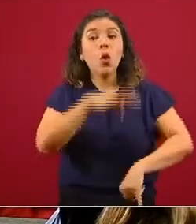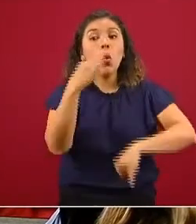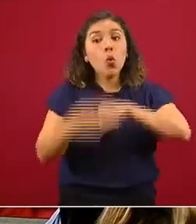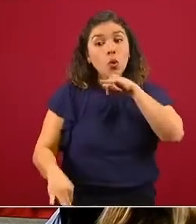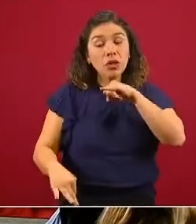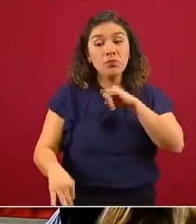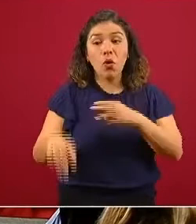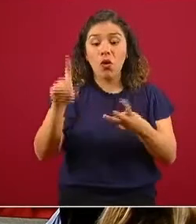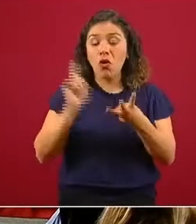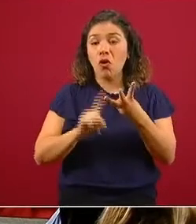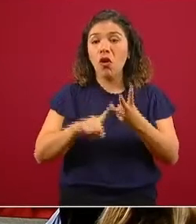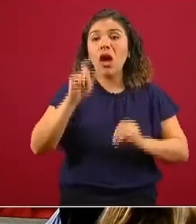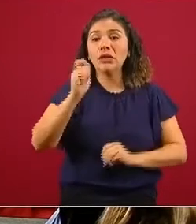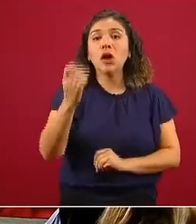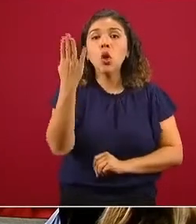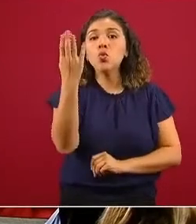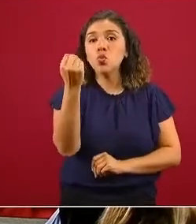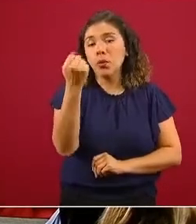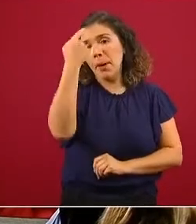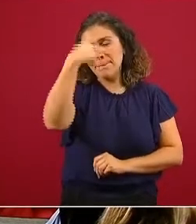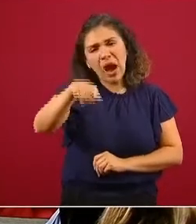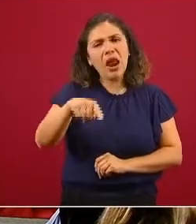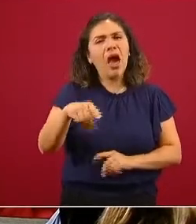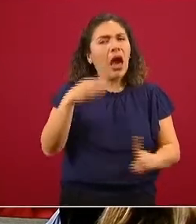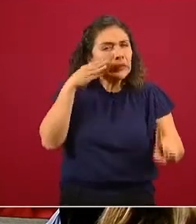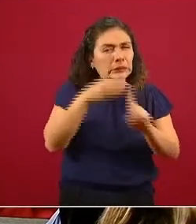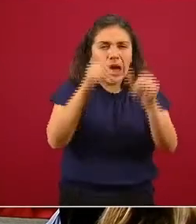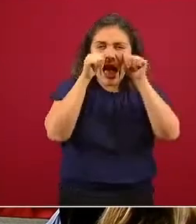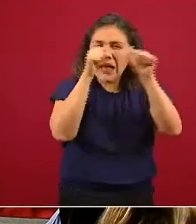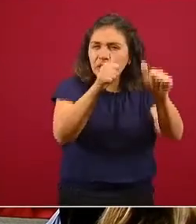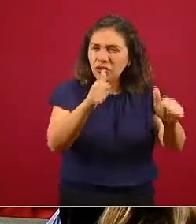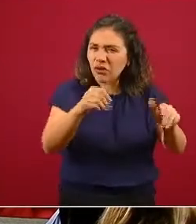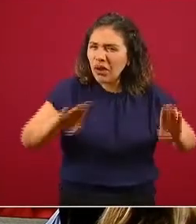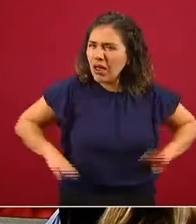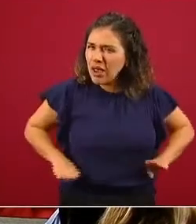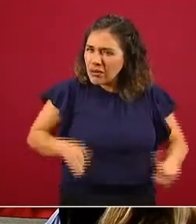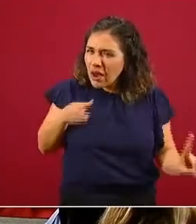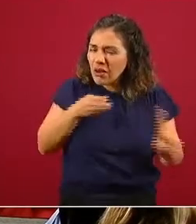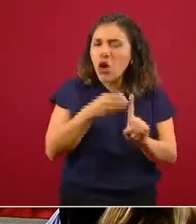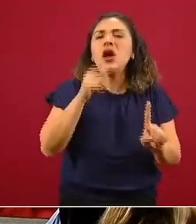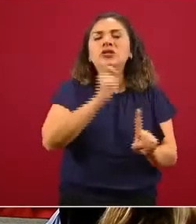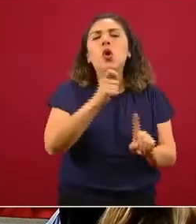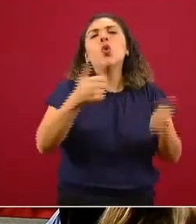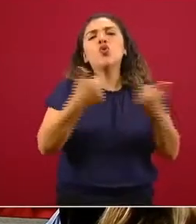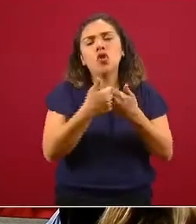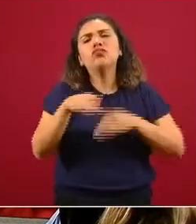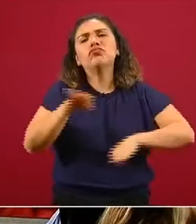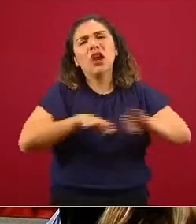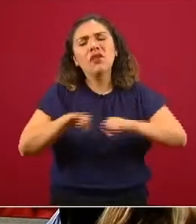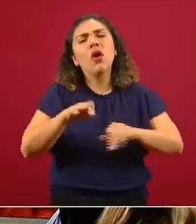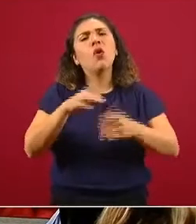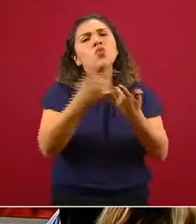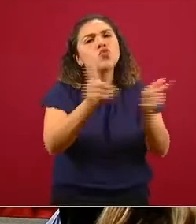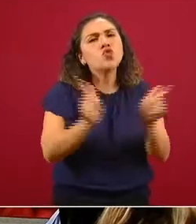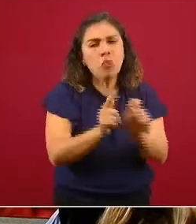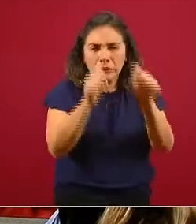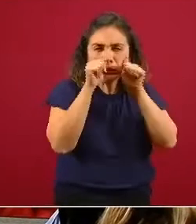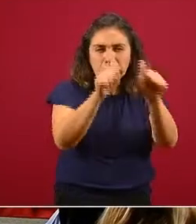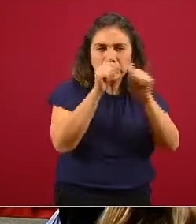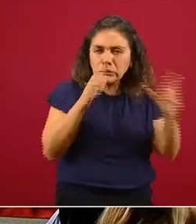última categoría son para sectores específicos. Los hemos hecho en colaboración con sectores